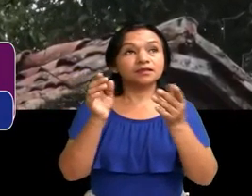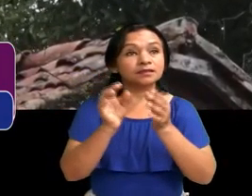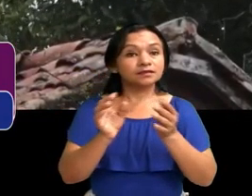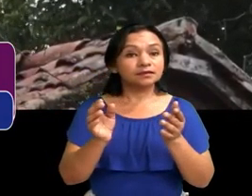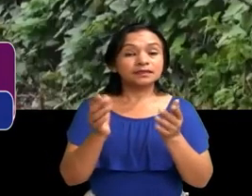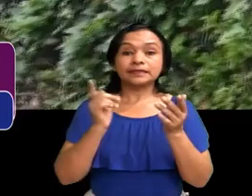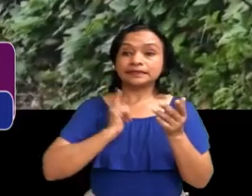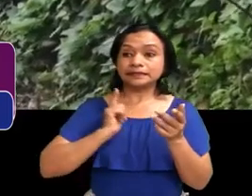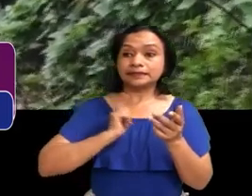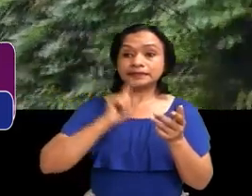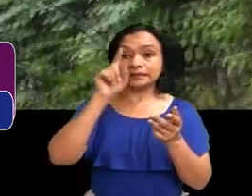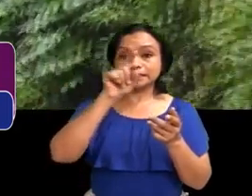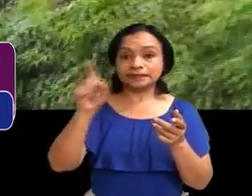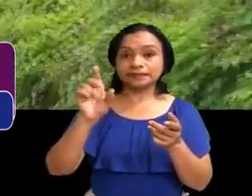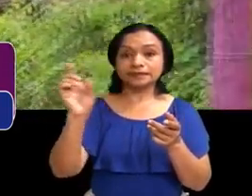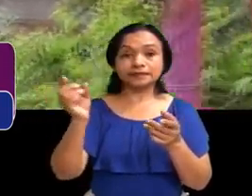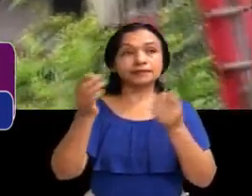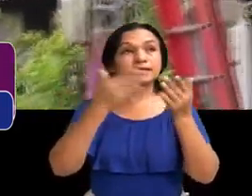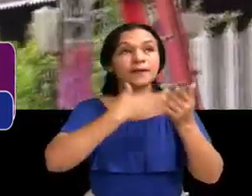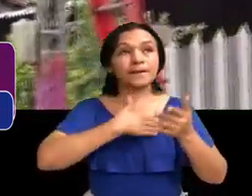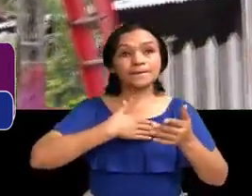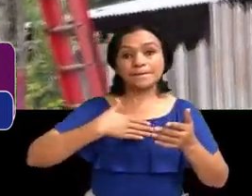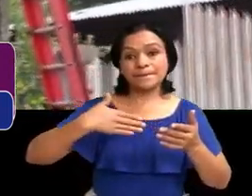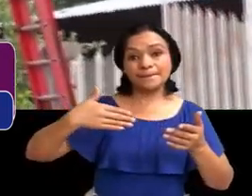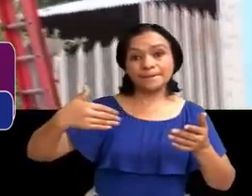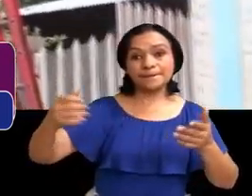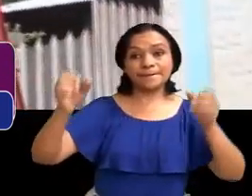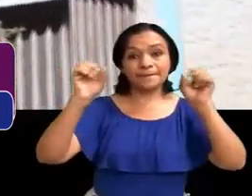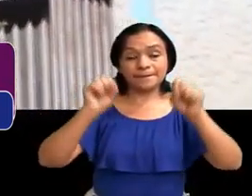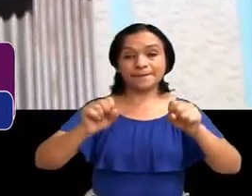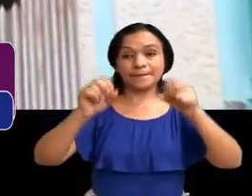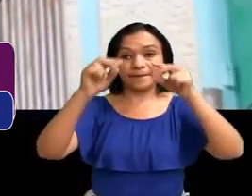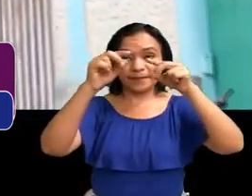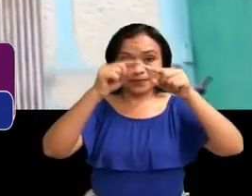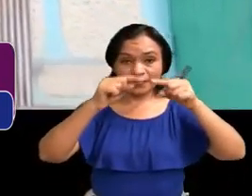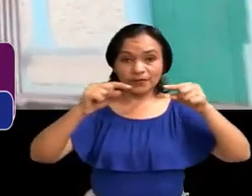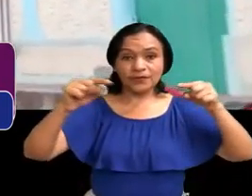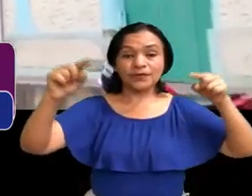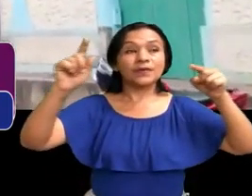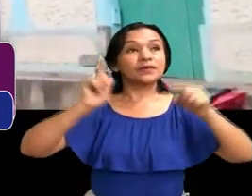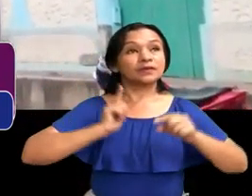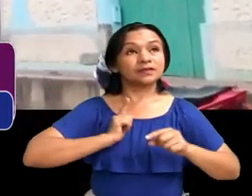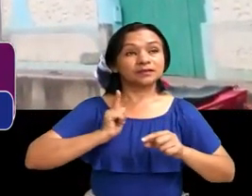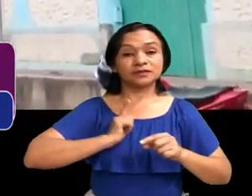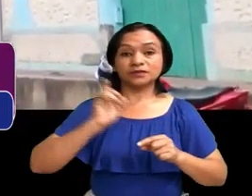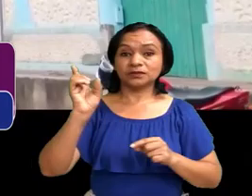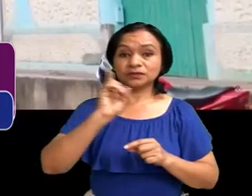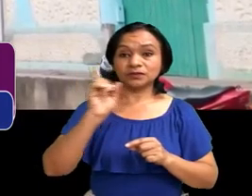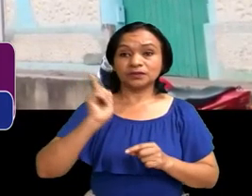hay y mejorar las capacidades de internet donde tenemos